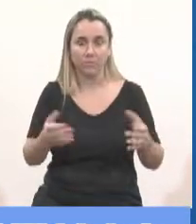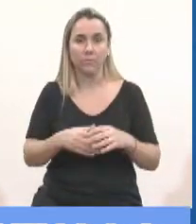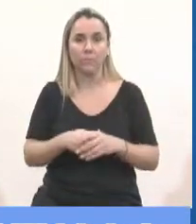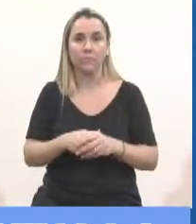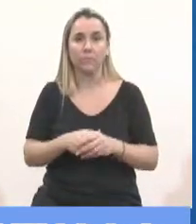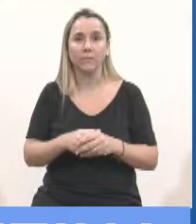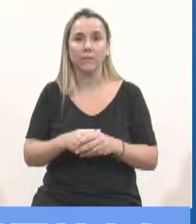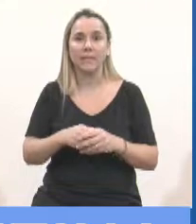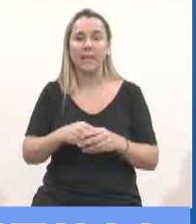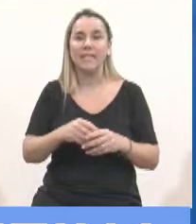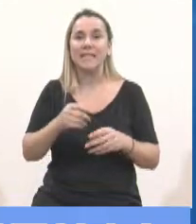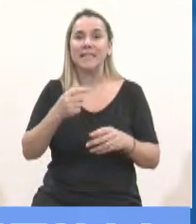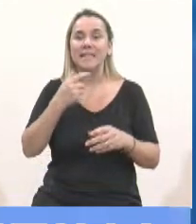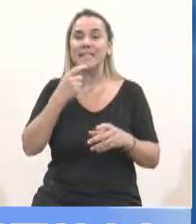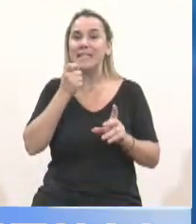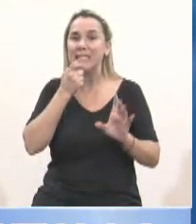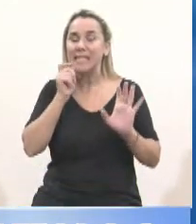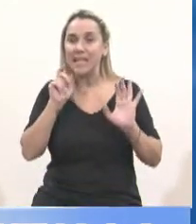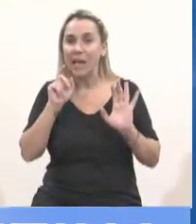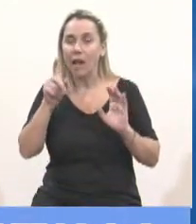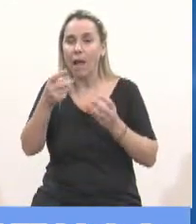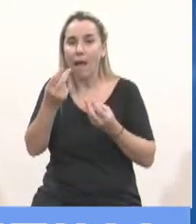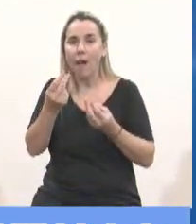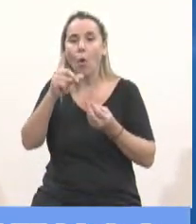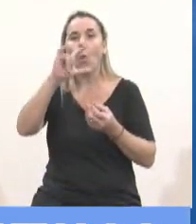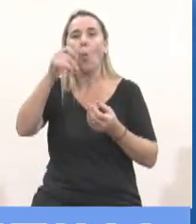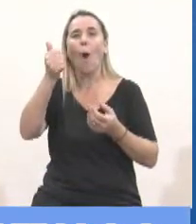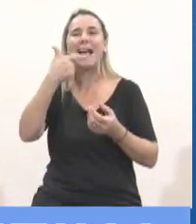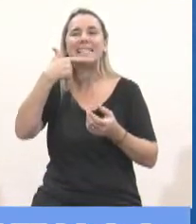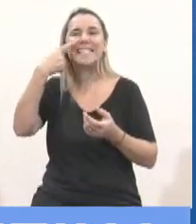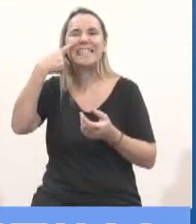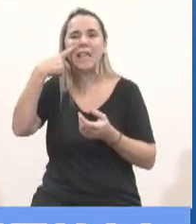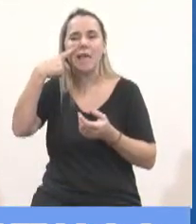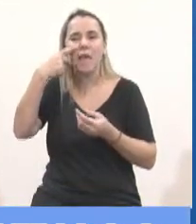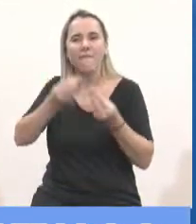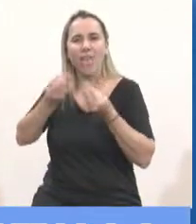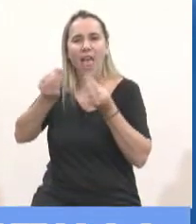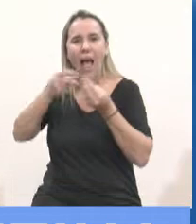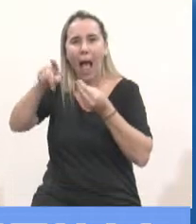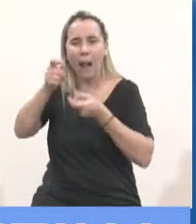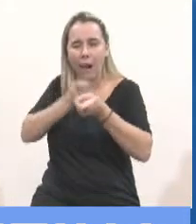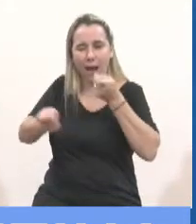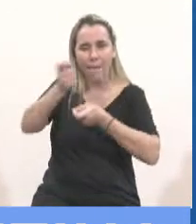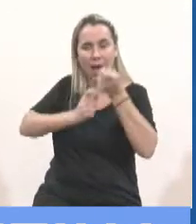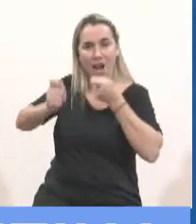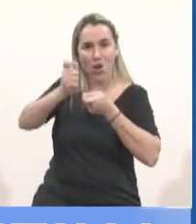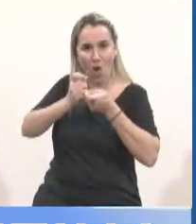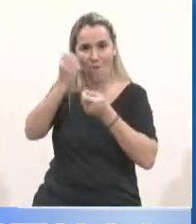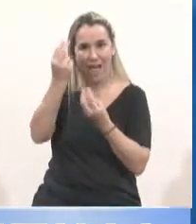Sin el cuasi fiscal, con el cuasi fiscal, que es la maniobra financiera que se hizo en el Banco